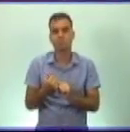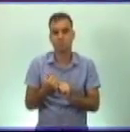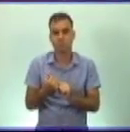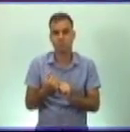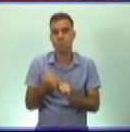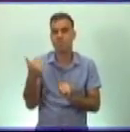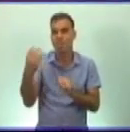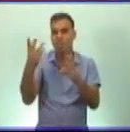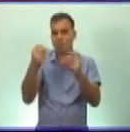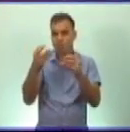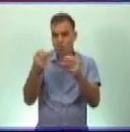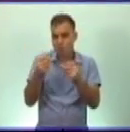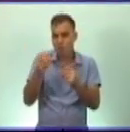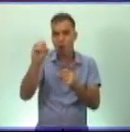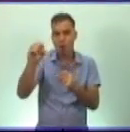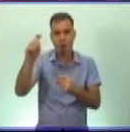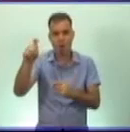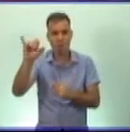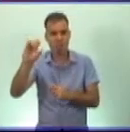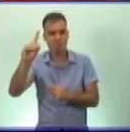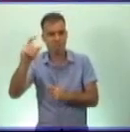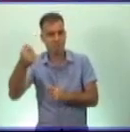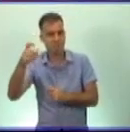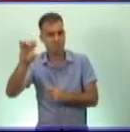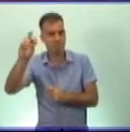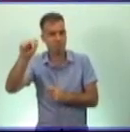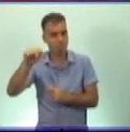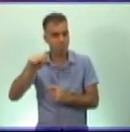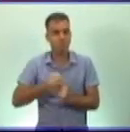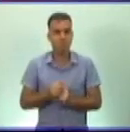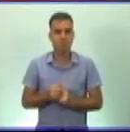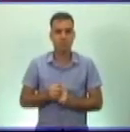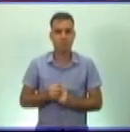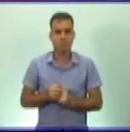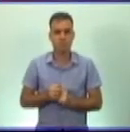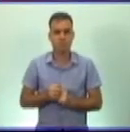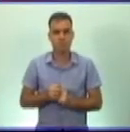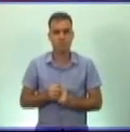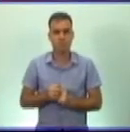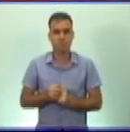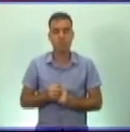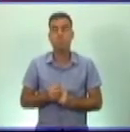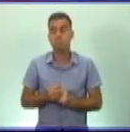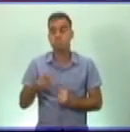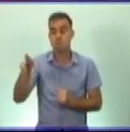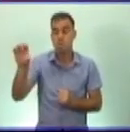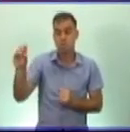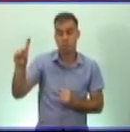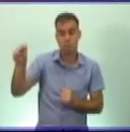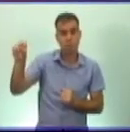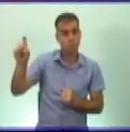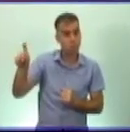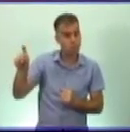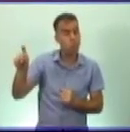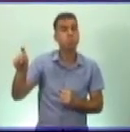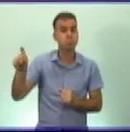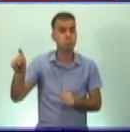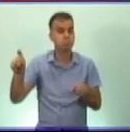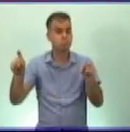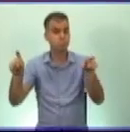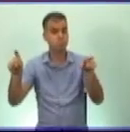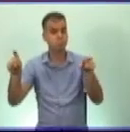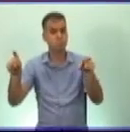números de oxidación. Recuerden que entonces una reacción química puede ser redox o puede ser una